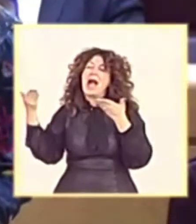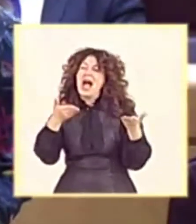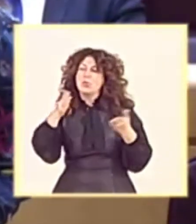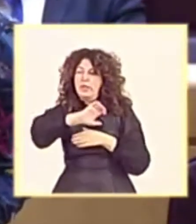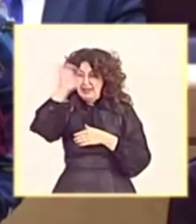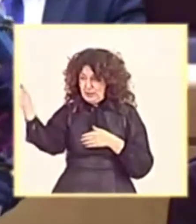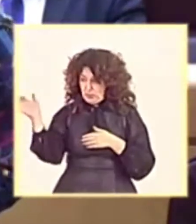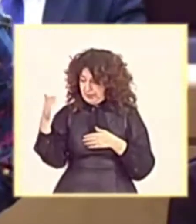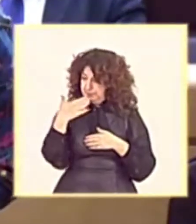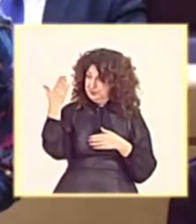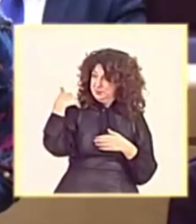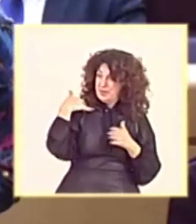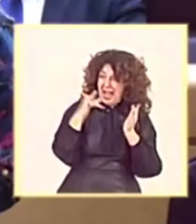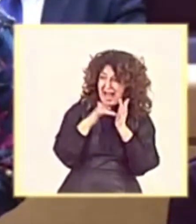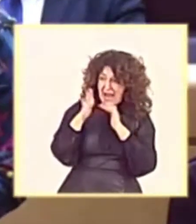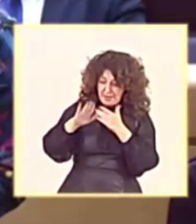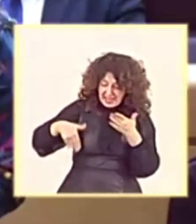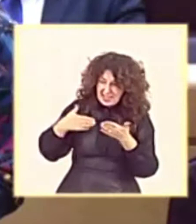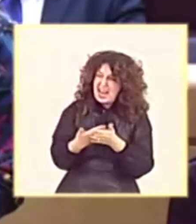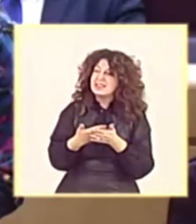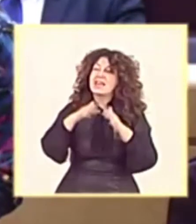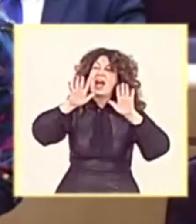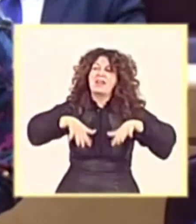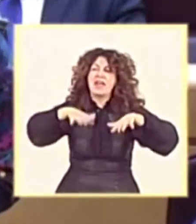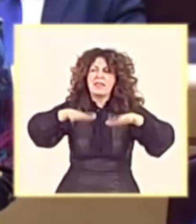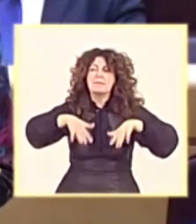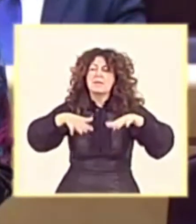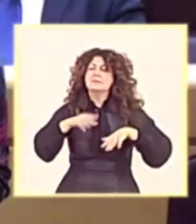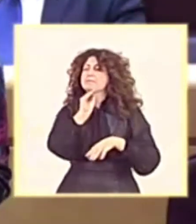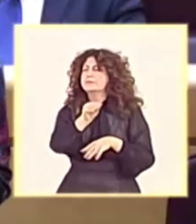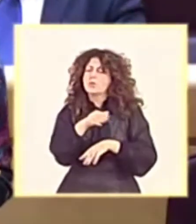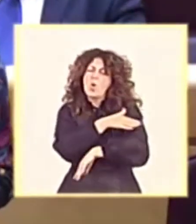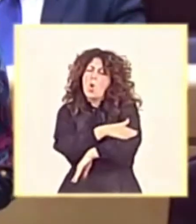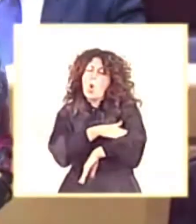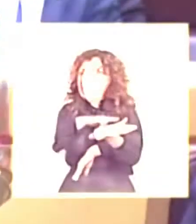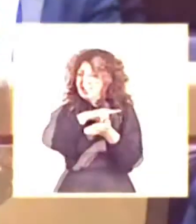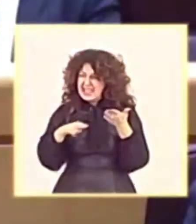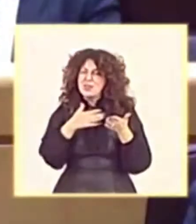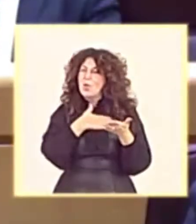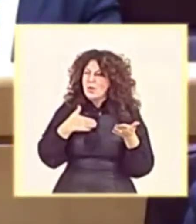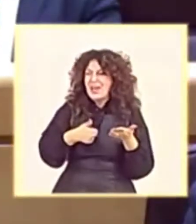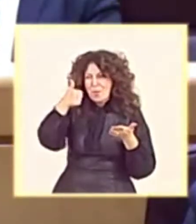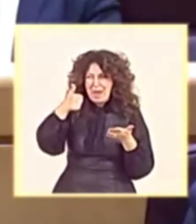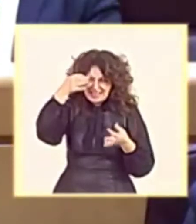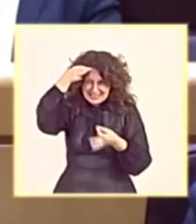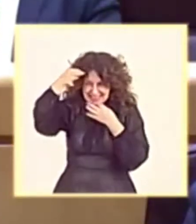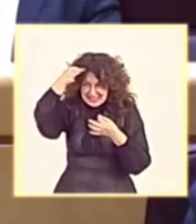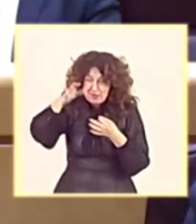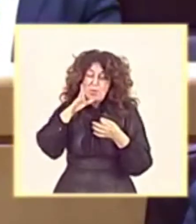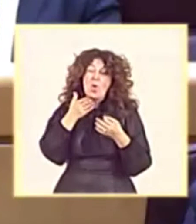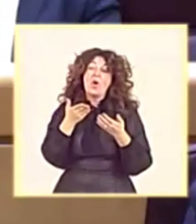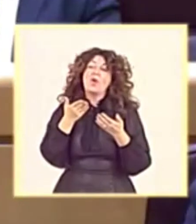lo que queríamos saber era qué trabajo había hecho el Gobierno para implantar esta fiscalidad diferenciada. Estas ayudas, esta